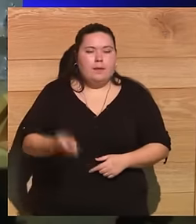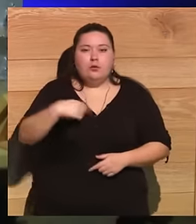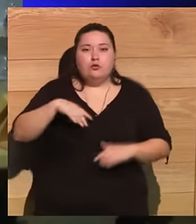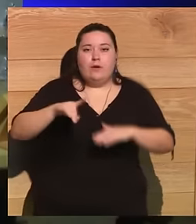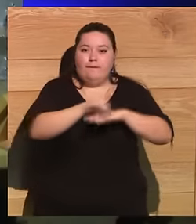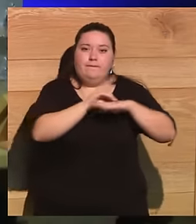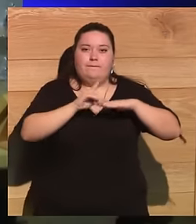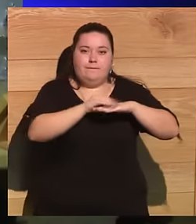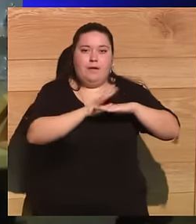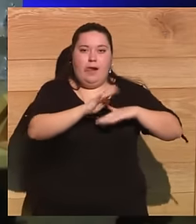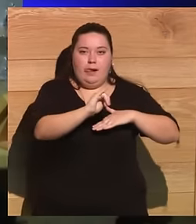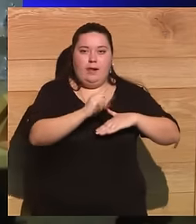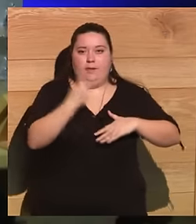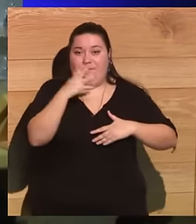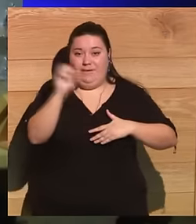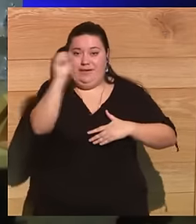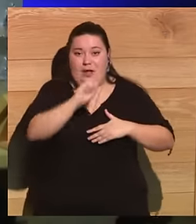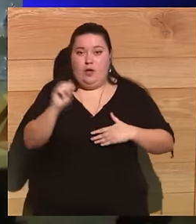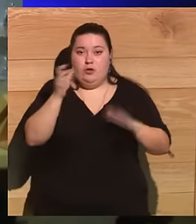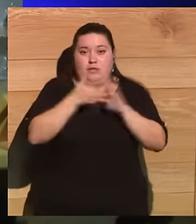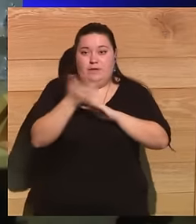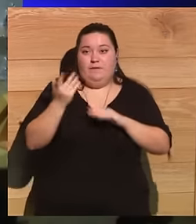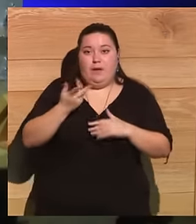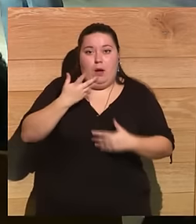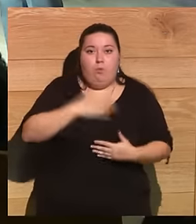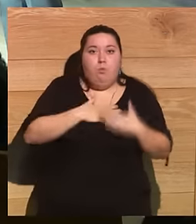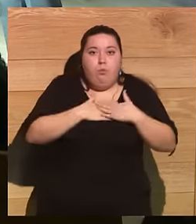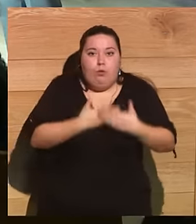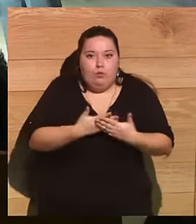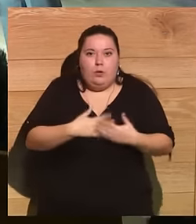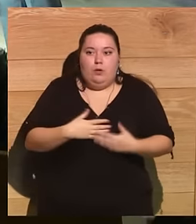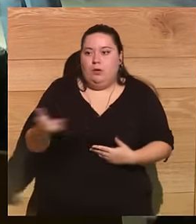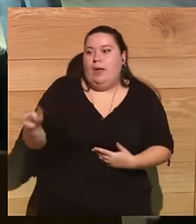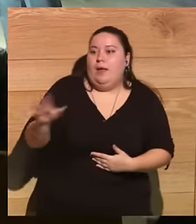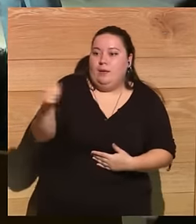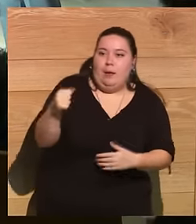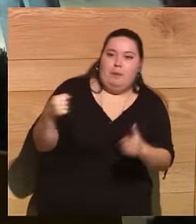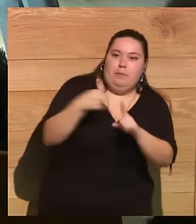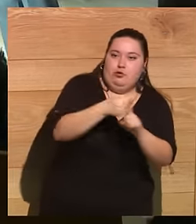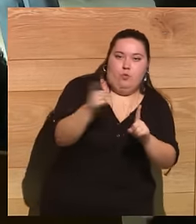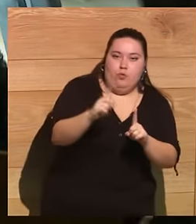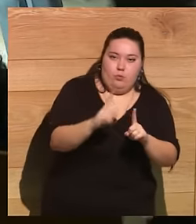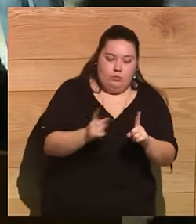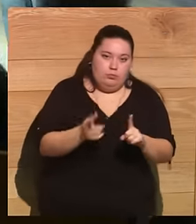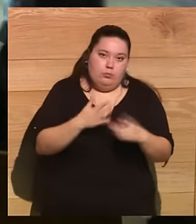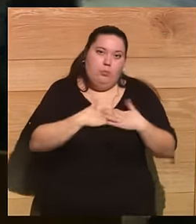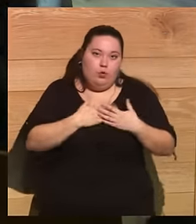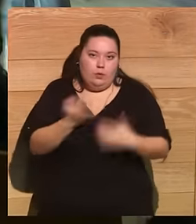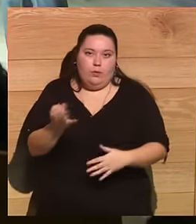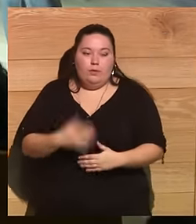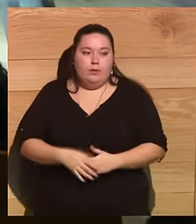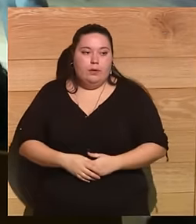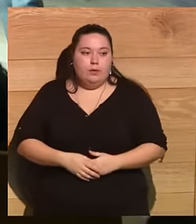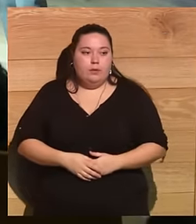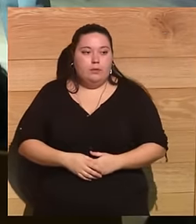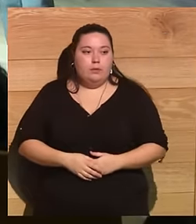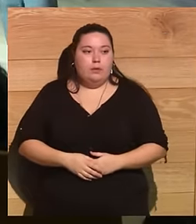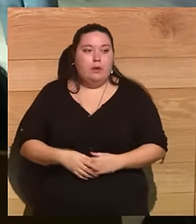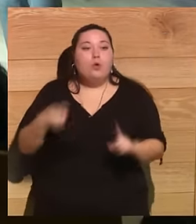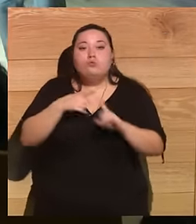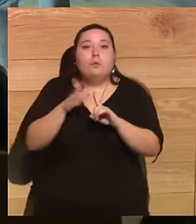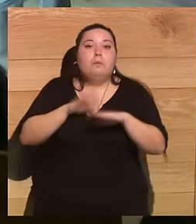base de datos de voluntarios. Tienen que ser voluntarios, no metemos a nadie a la fuerza en el escáner. Pero en el neurospin solo se utiliza